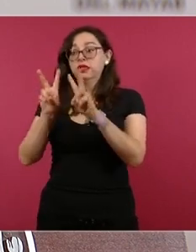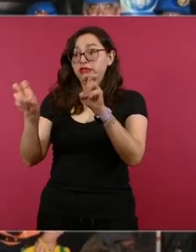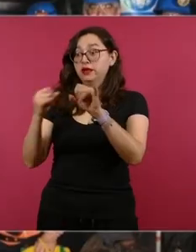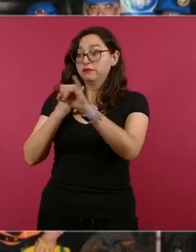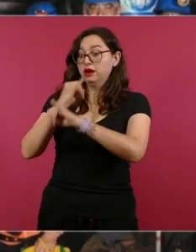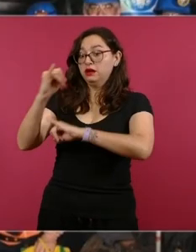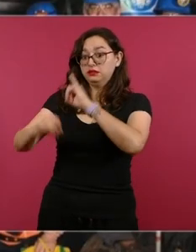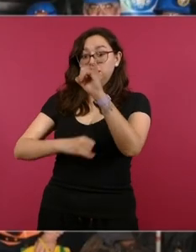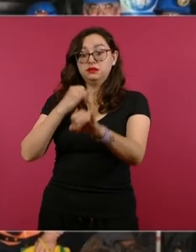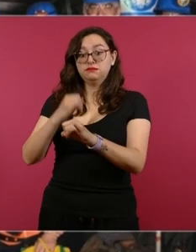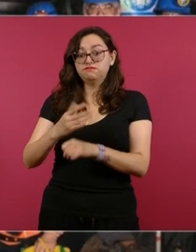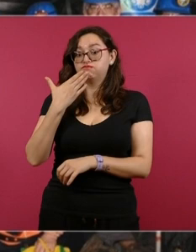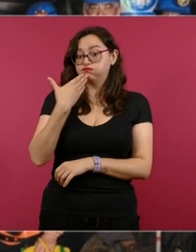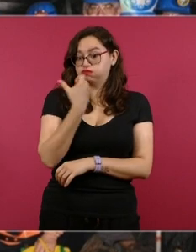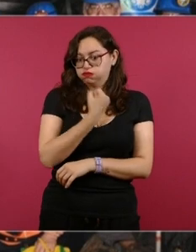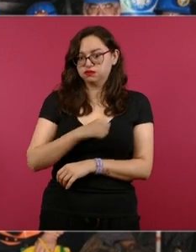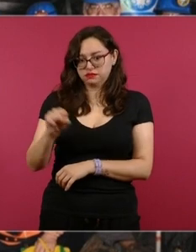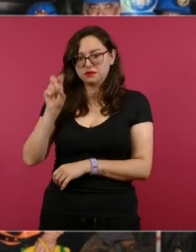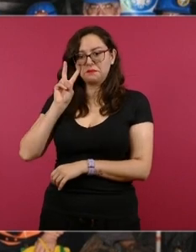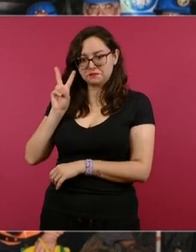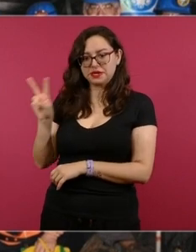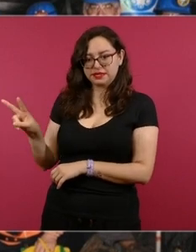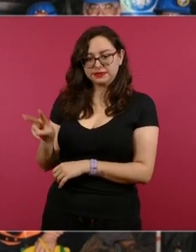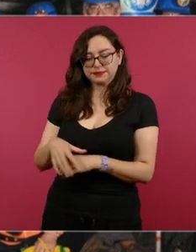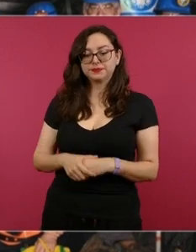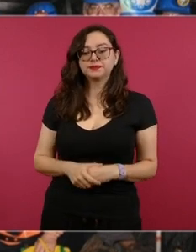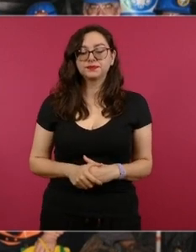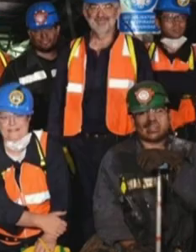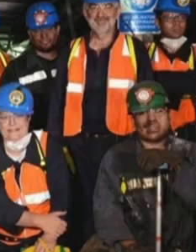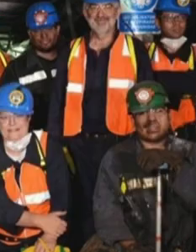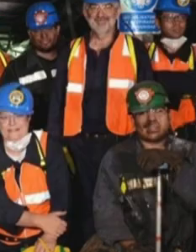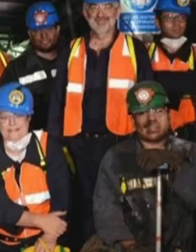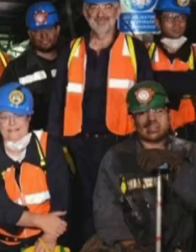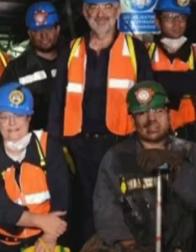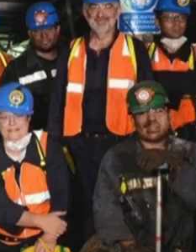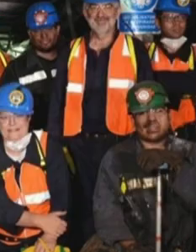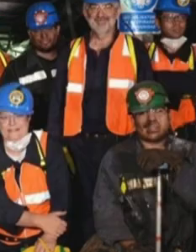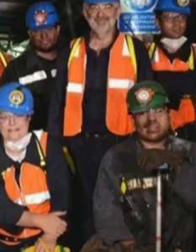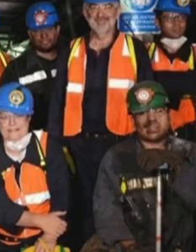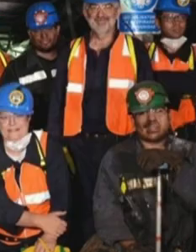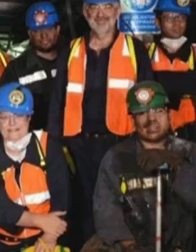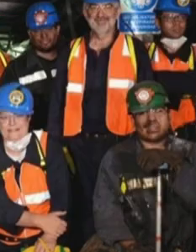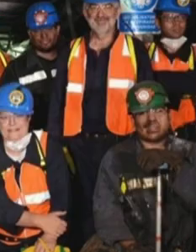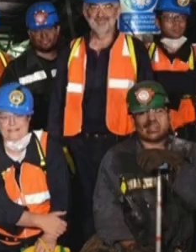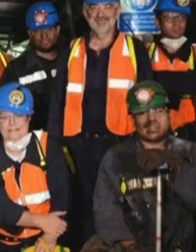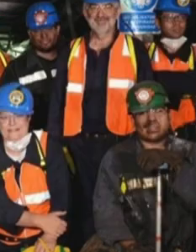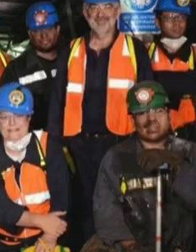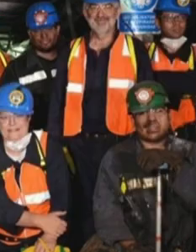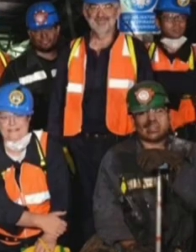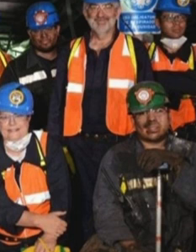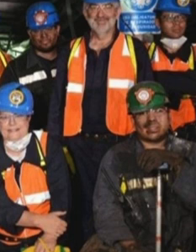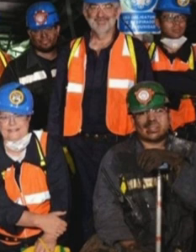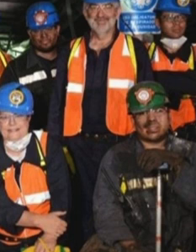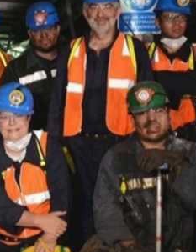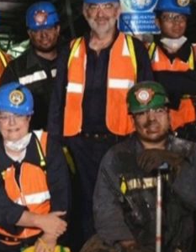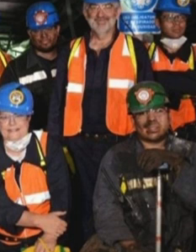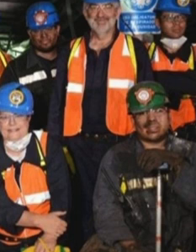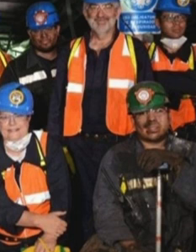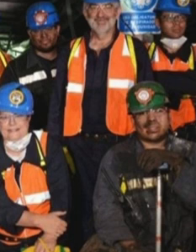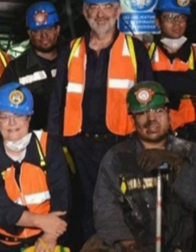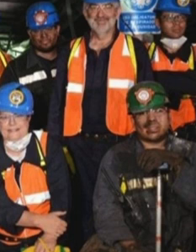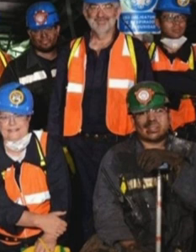materia. Invitamos a los, digamos, en todo el país buscamos quienes tenían mayor expertise en minas de